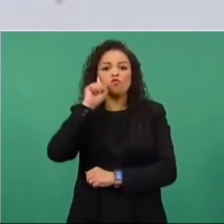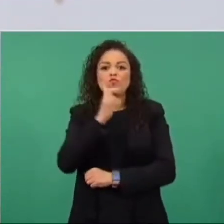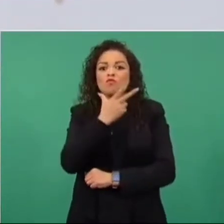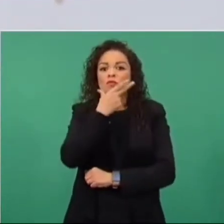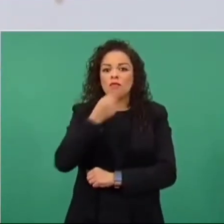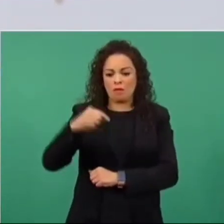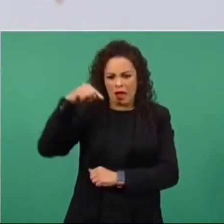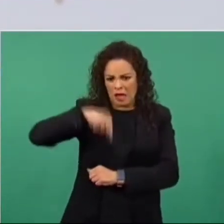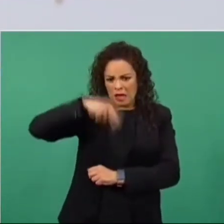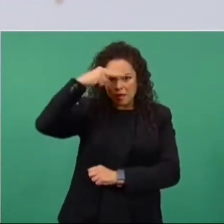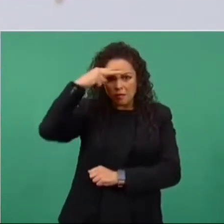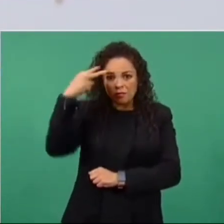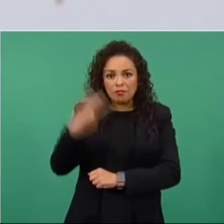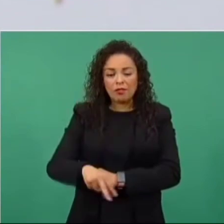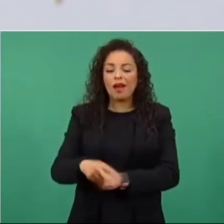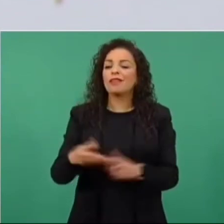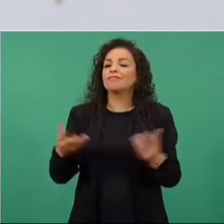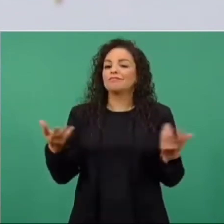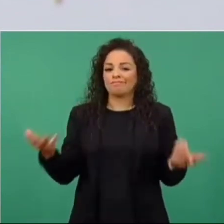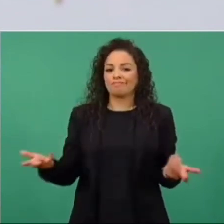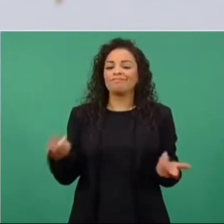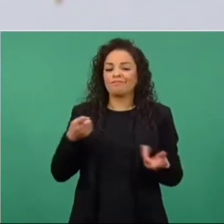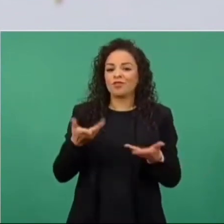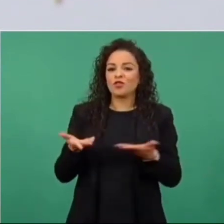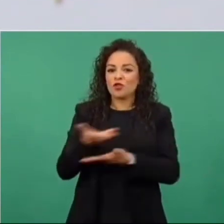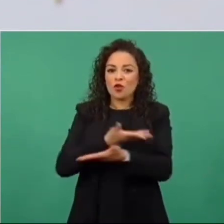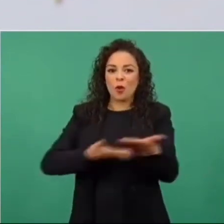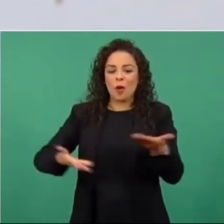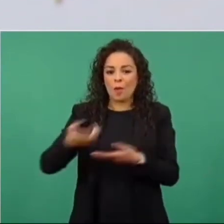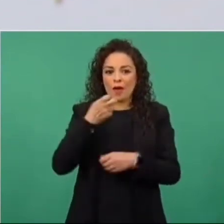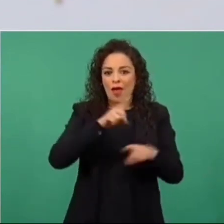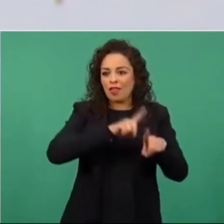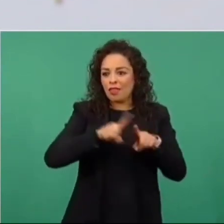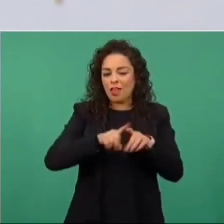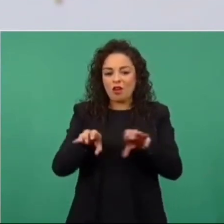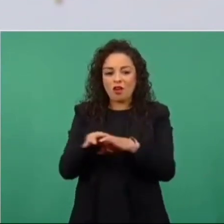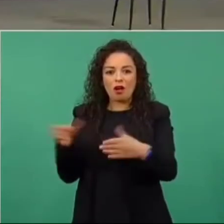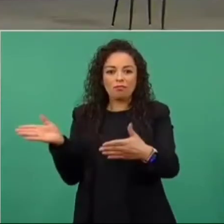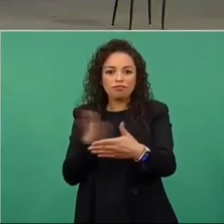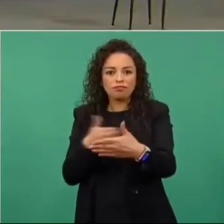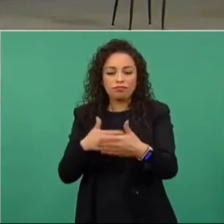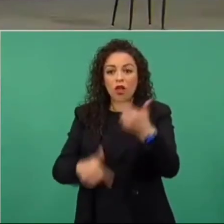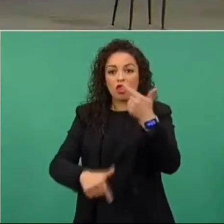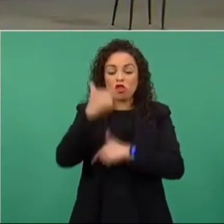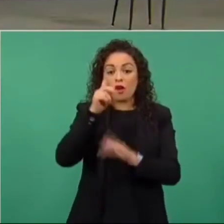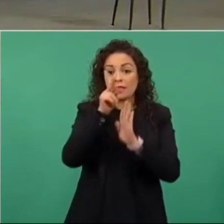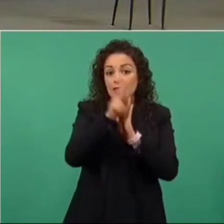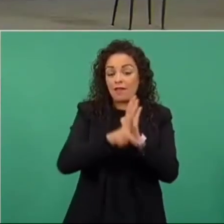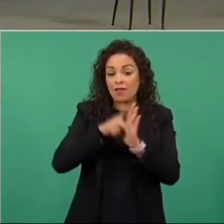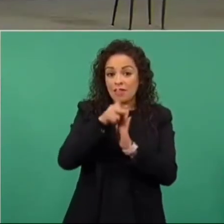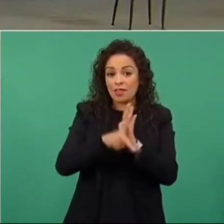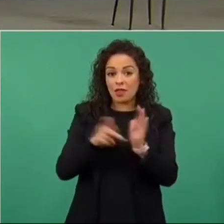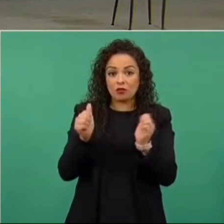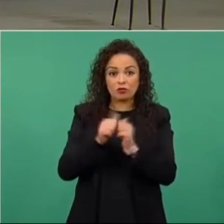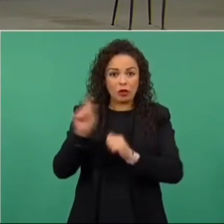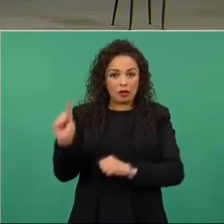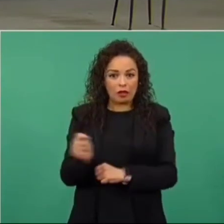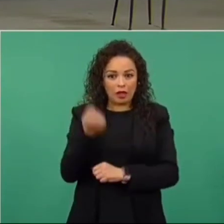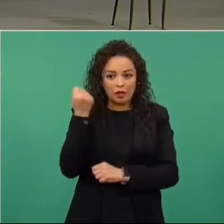país estos platillos sabios, 12 videos de tecnología doméstica y 322